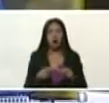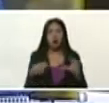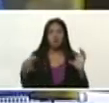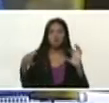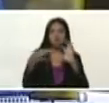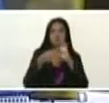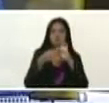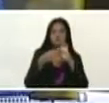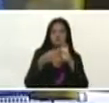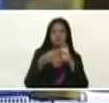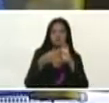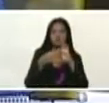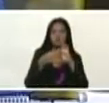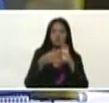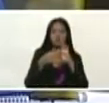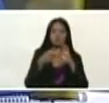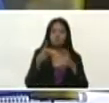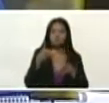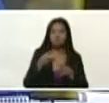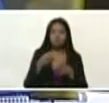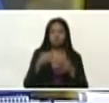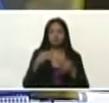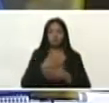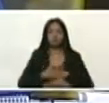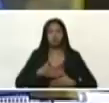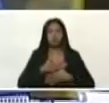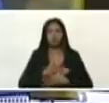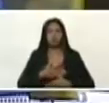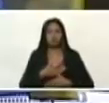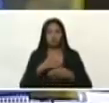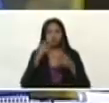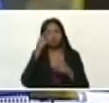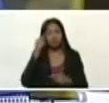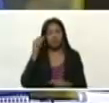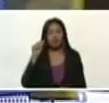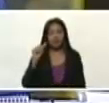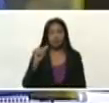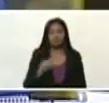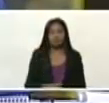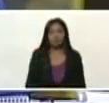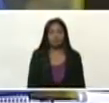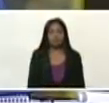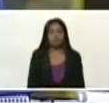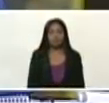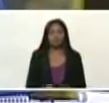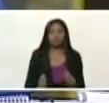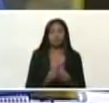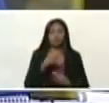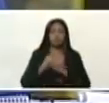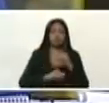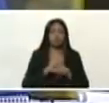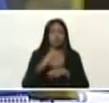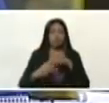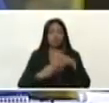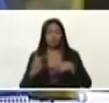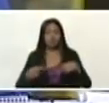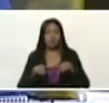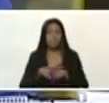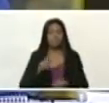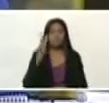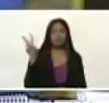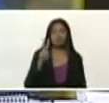alianza para la recepción y acondicionamiento del arroz trillado con la Asociación de Productores de